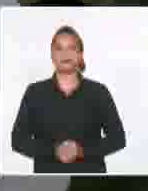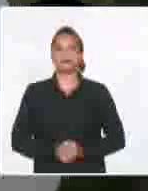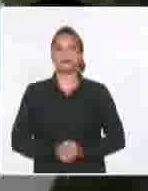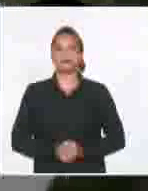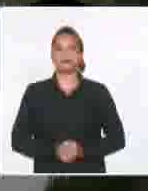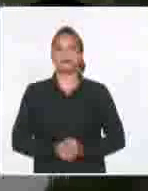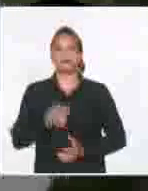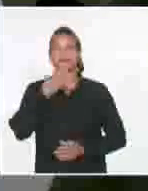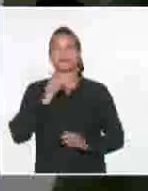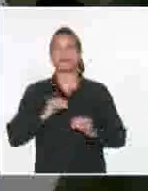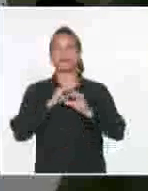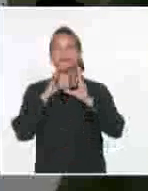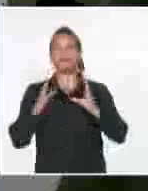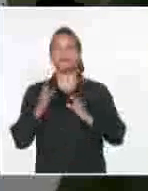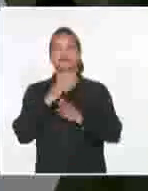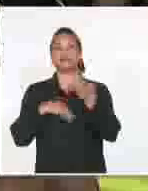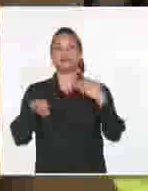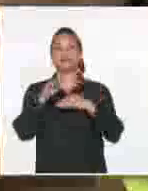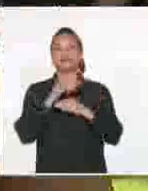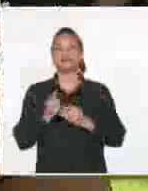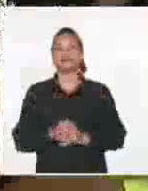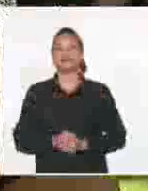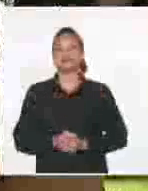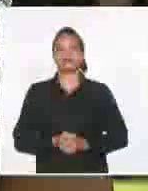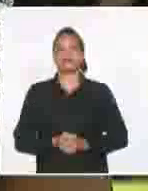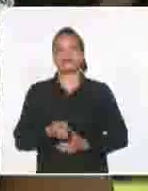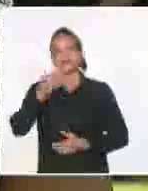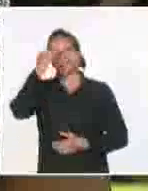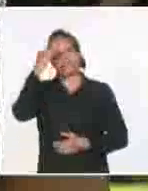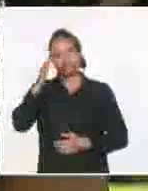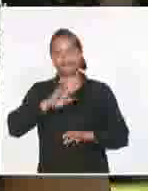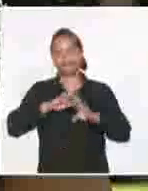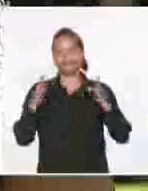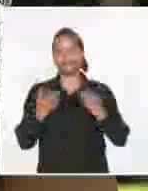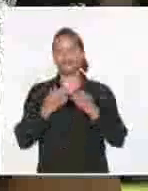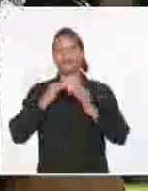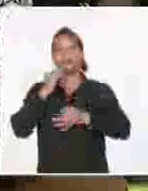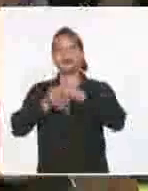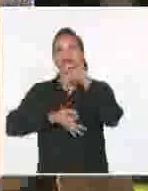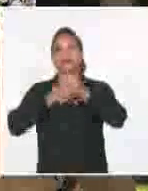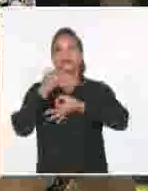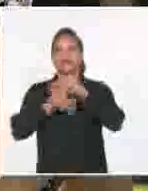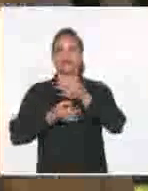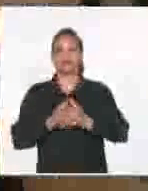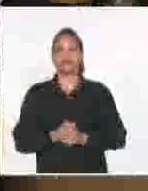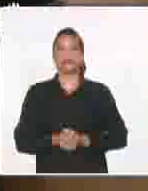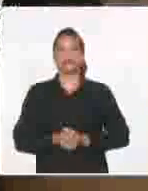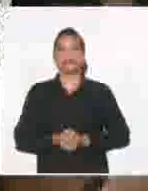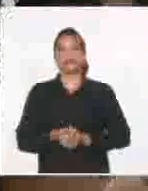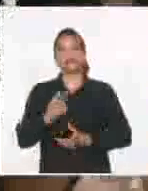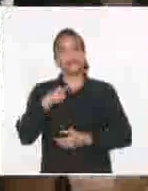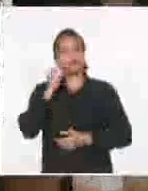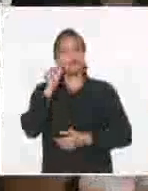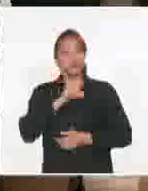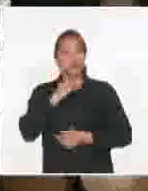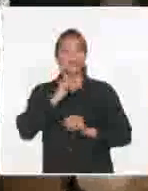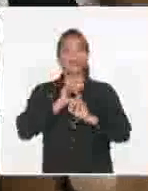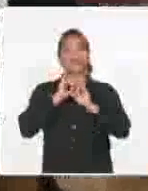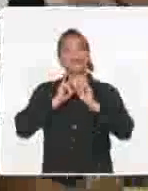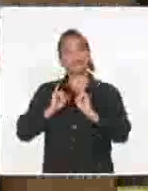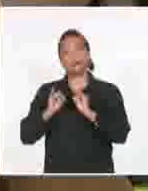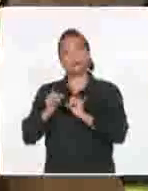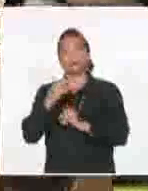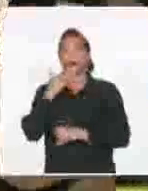Buenos días, ministro. Gracias por toda esta amplia explicación. Y sé que el tema lo amerita, el tema